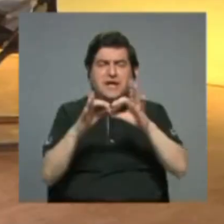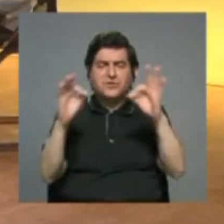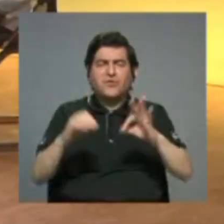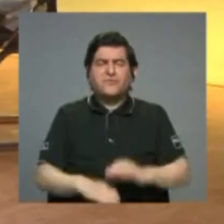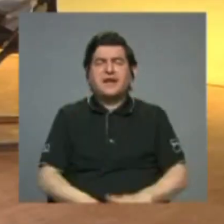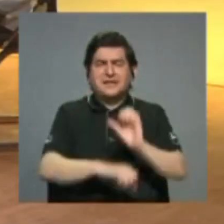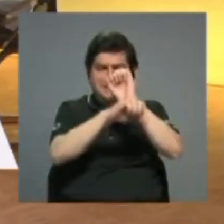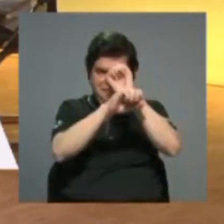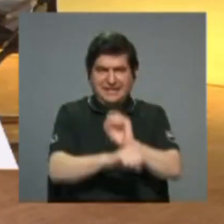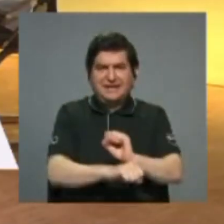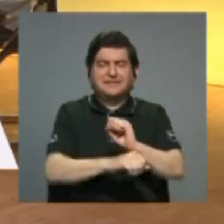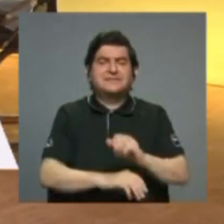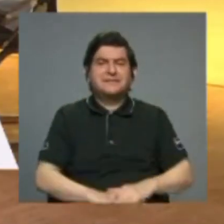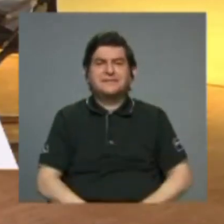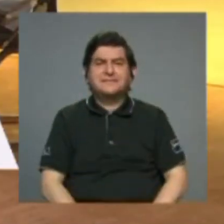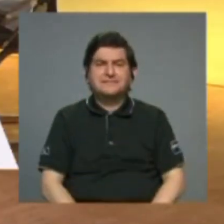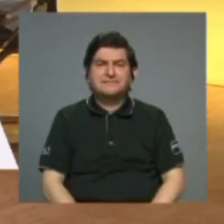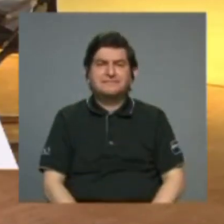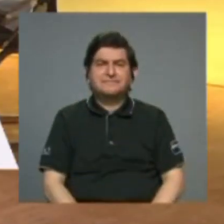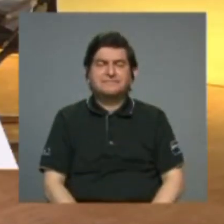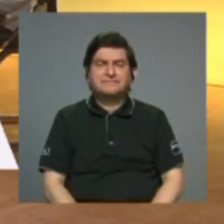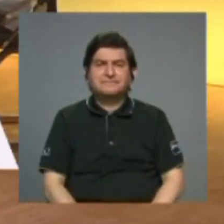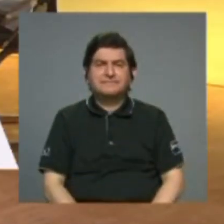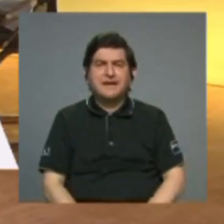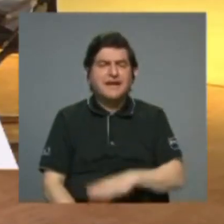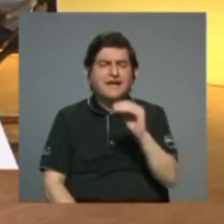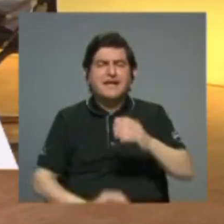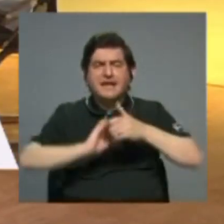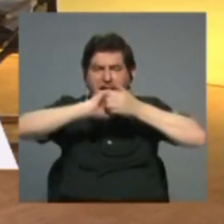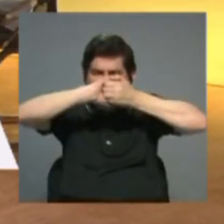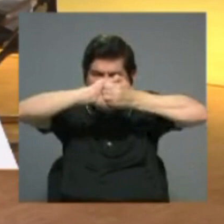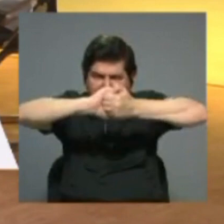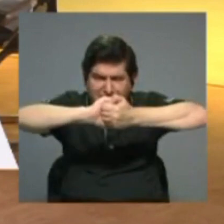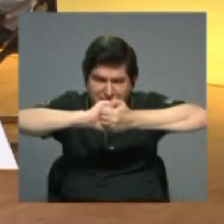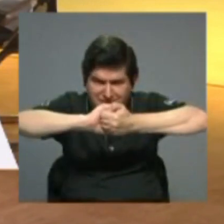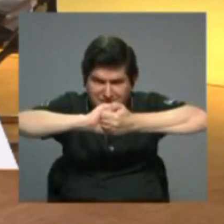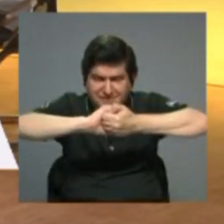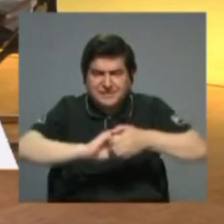Y en este caso me parece que la alianza